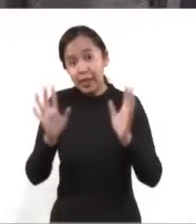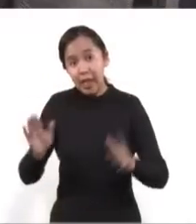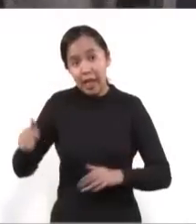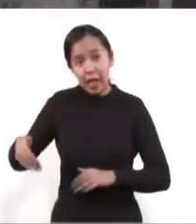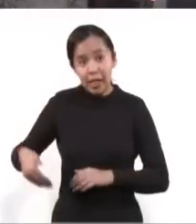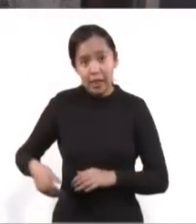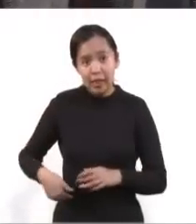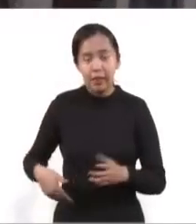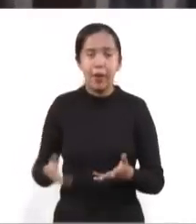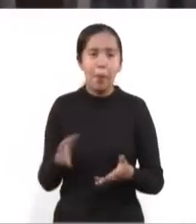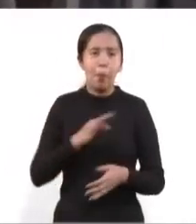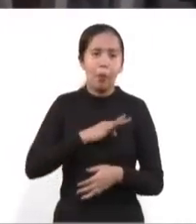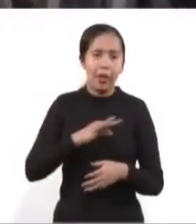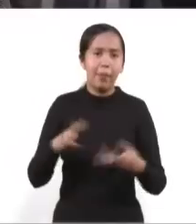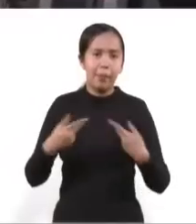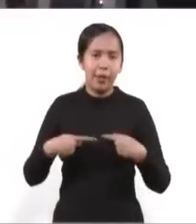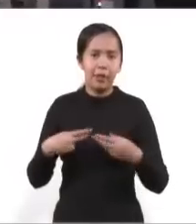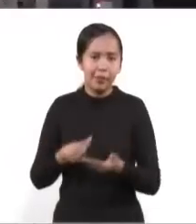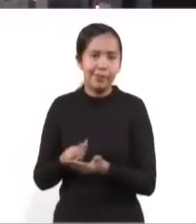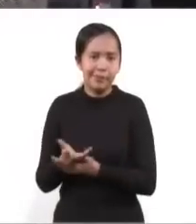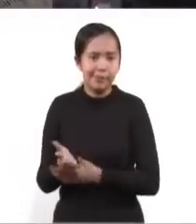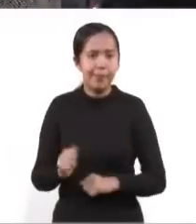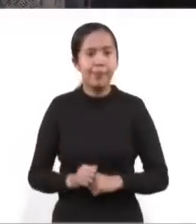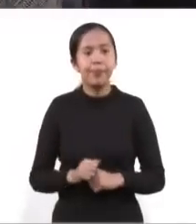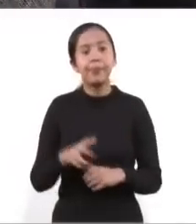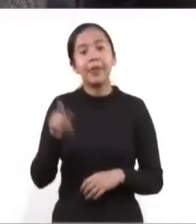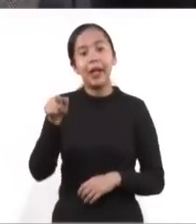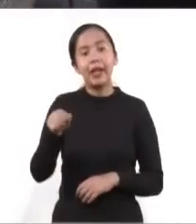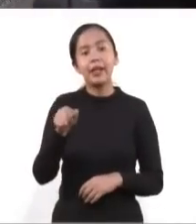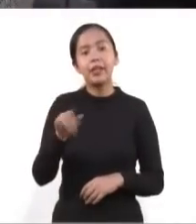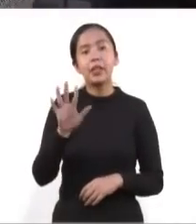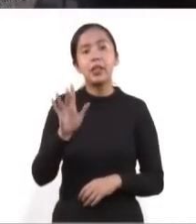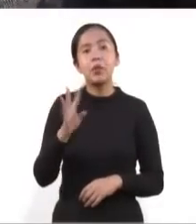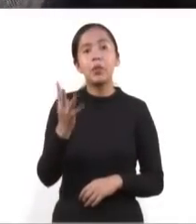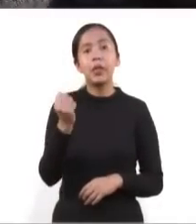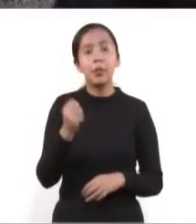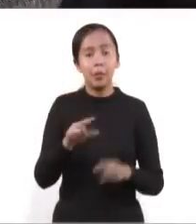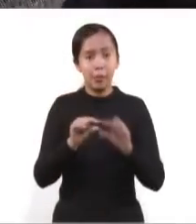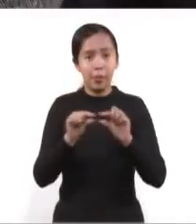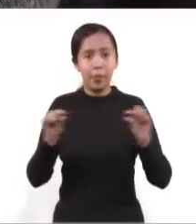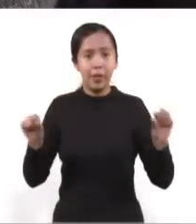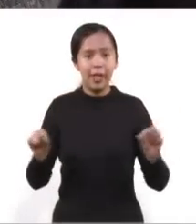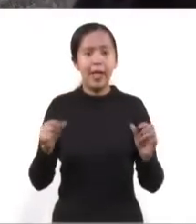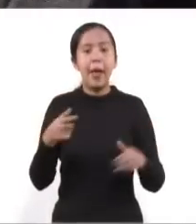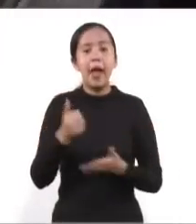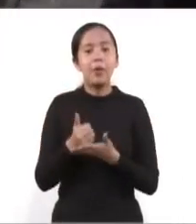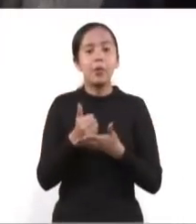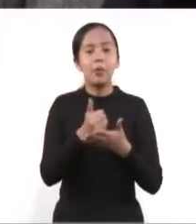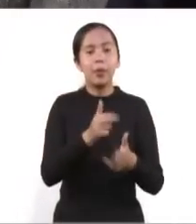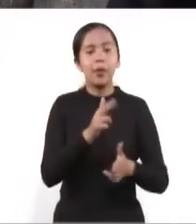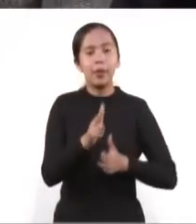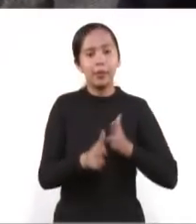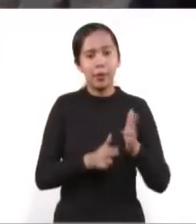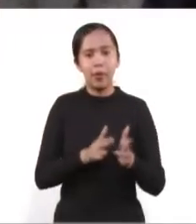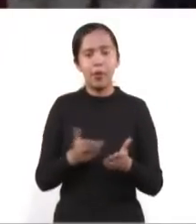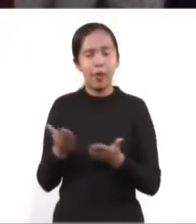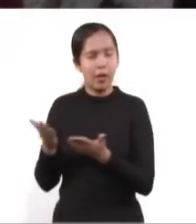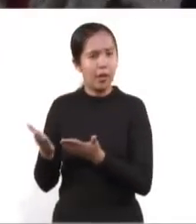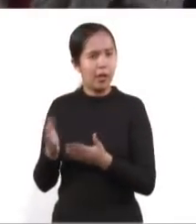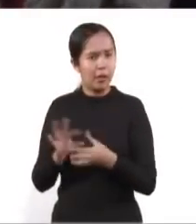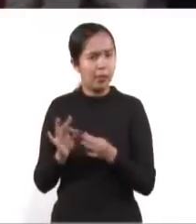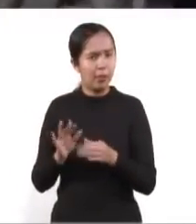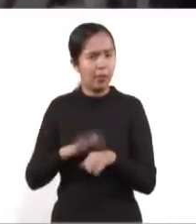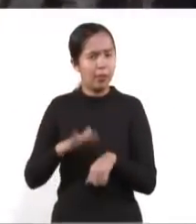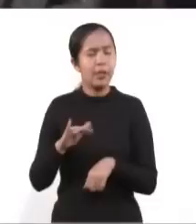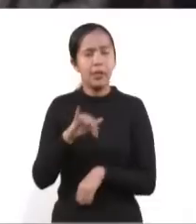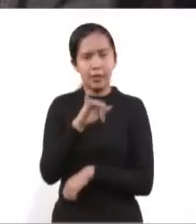95 interruptores, de los cuales 71 sirven a los circuitos del tren. El resto es alumbrado, servicios, talleres. Osvaldo. Sí, y